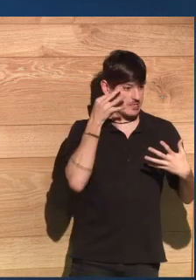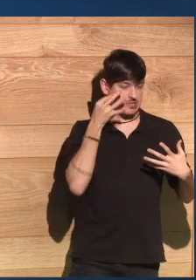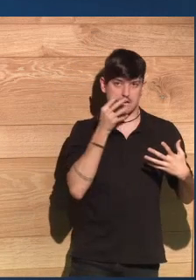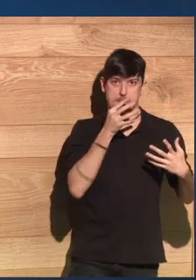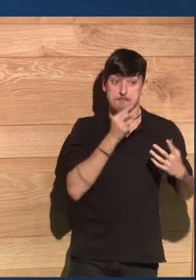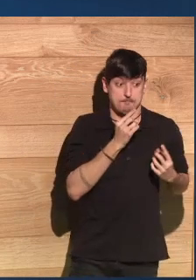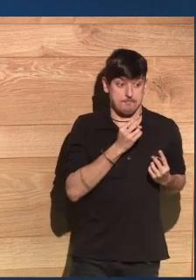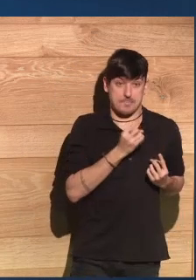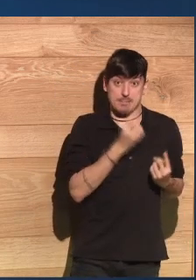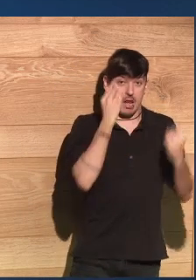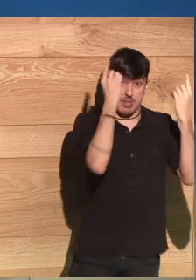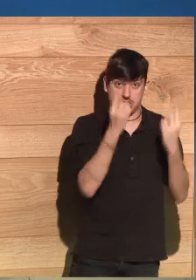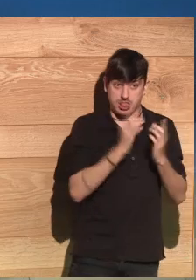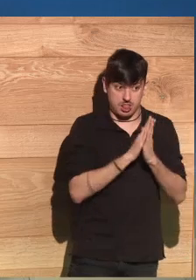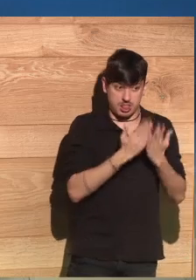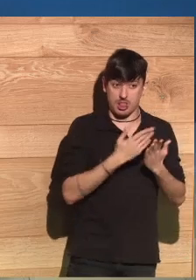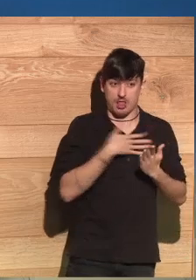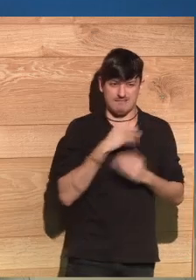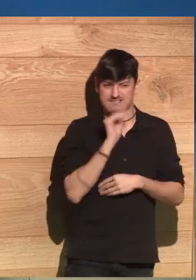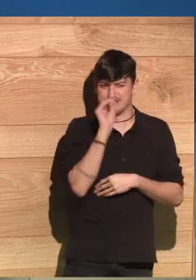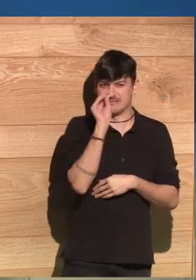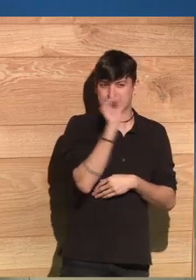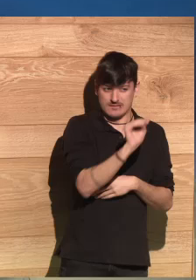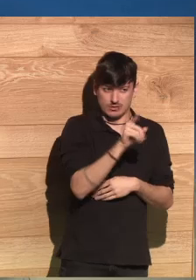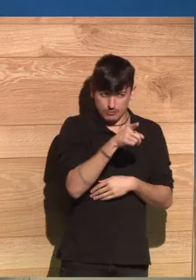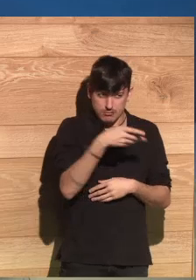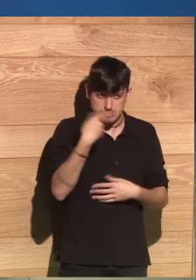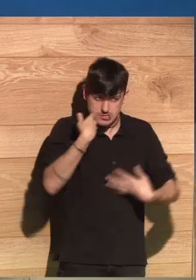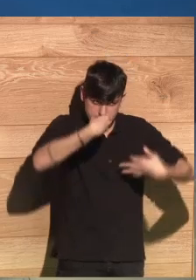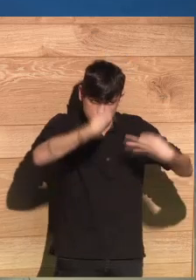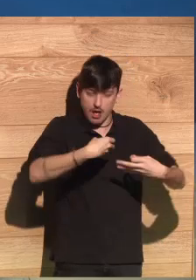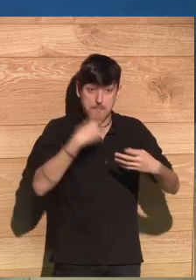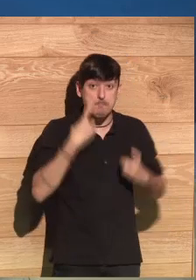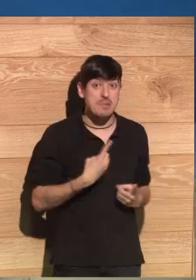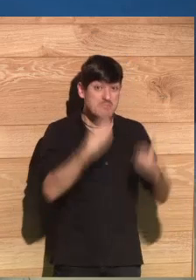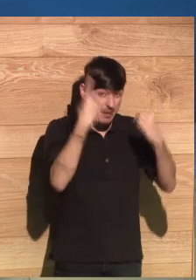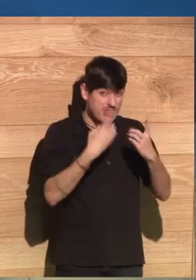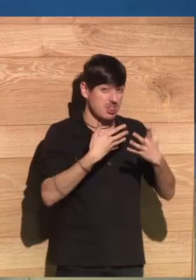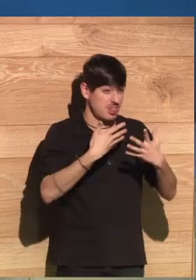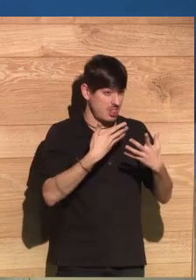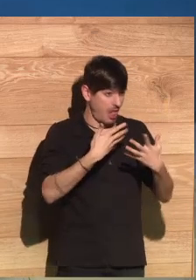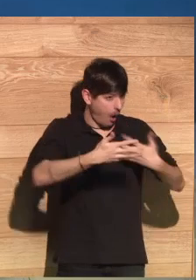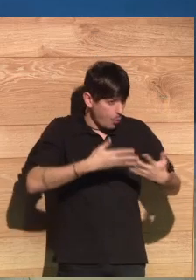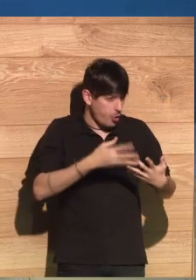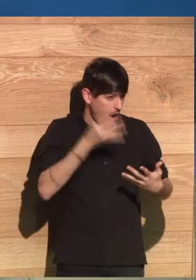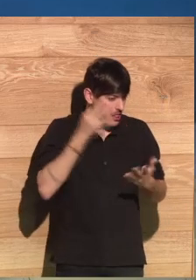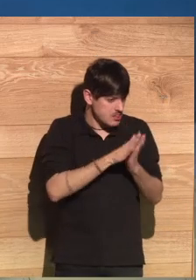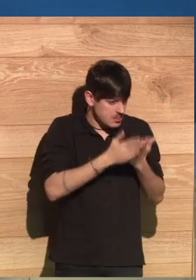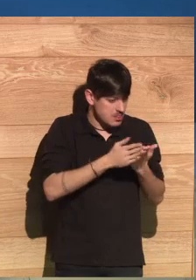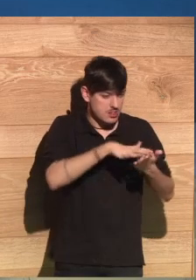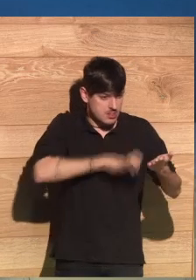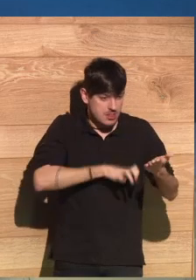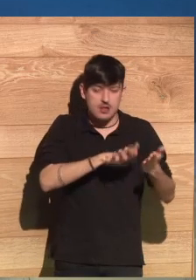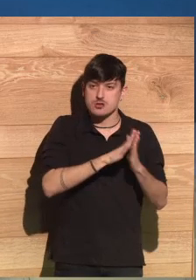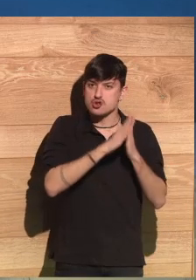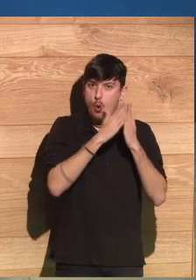me permites. Primero, te querría preguntar si eres realmente una novelista primeriza, es decir, con esta novela, si esta